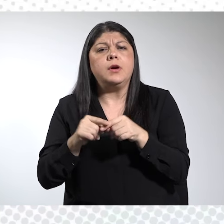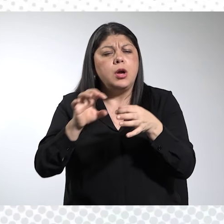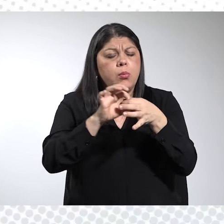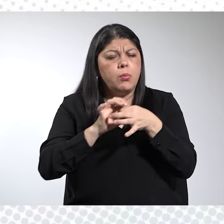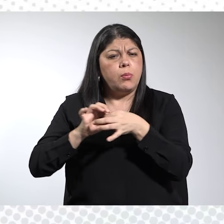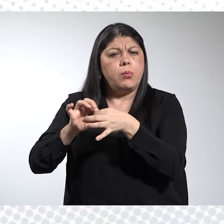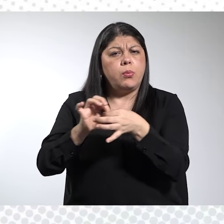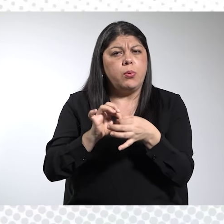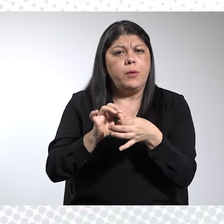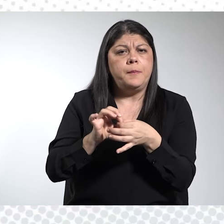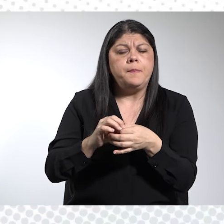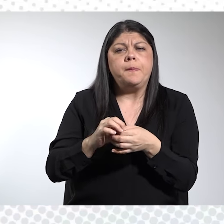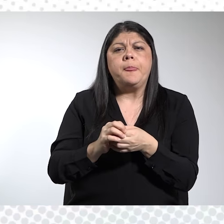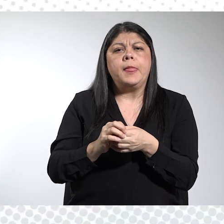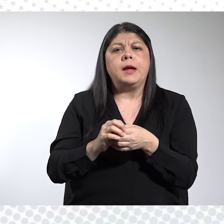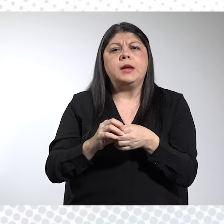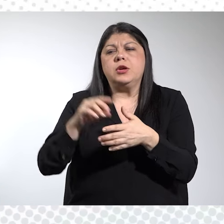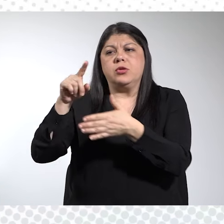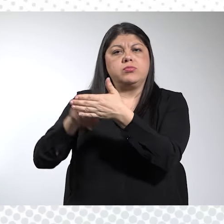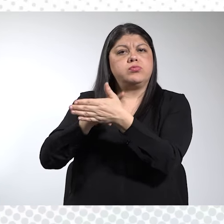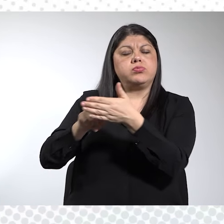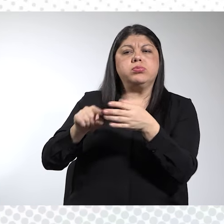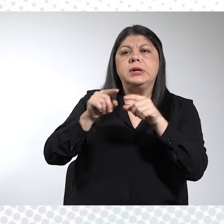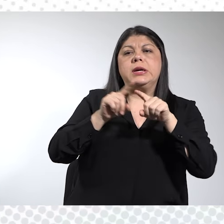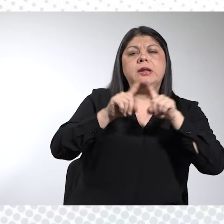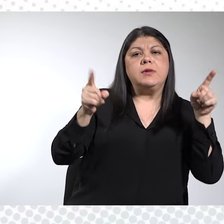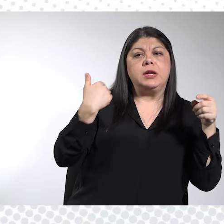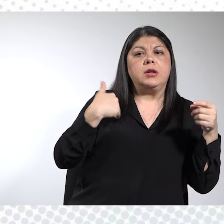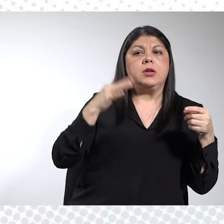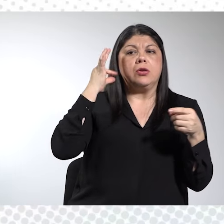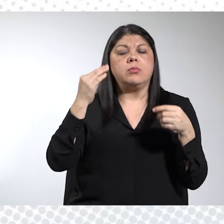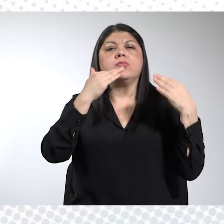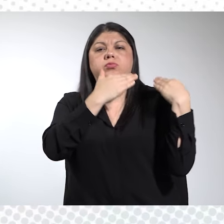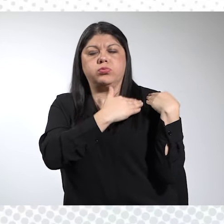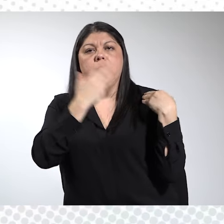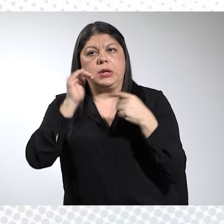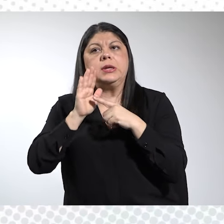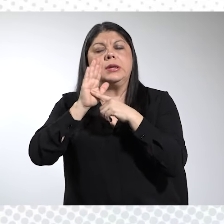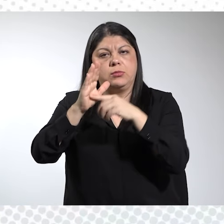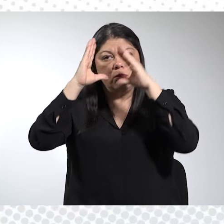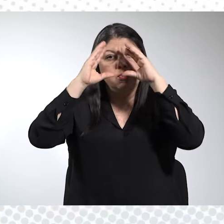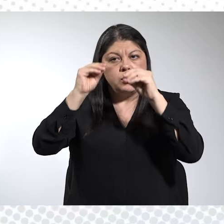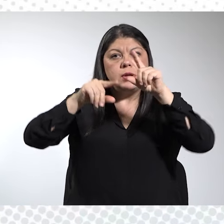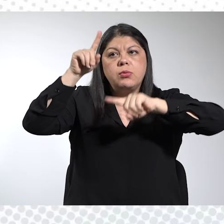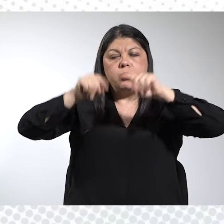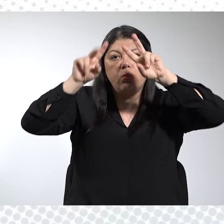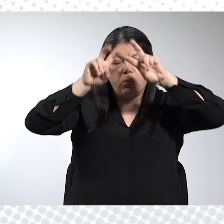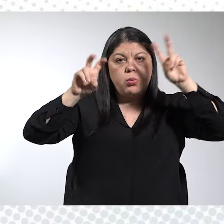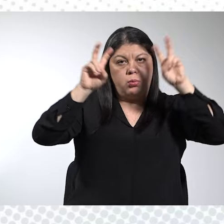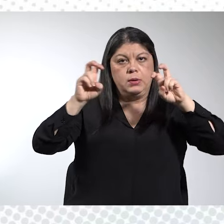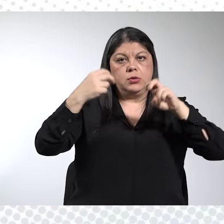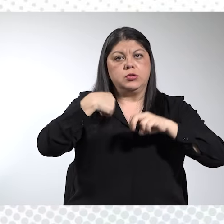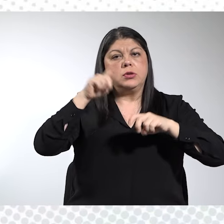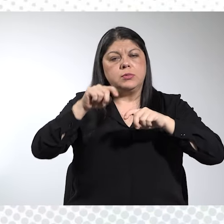de esta relación no hacer esta discrepancia en que la mujer no tiene ese peso, porque está demostrado, tenemos un